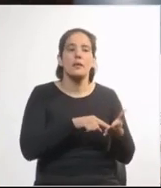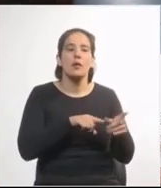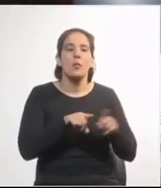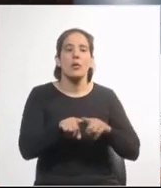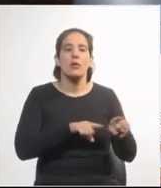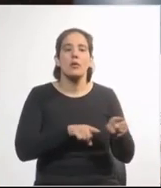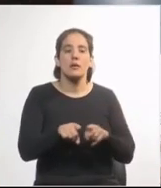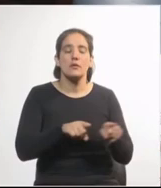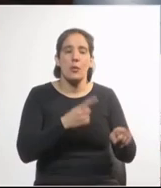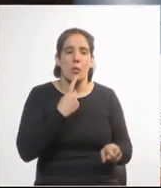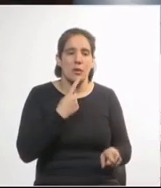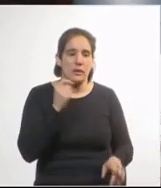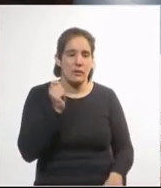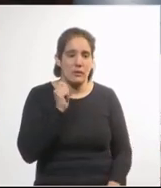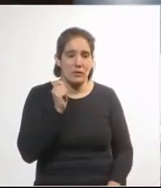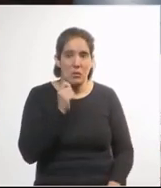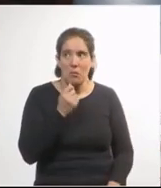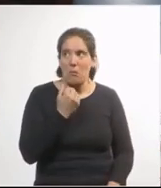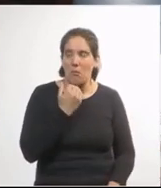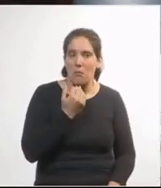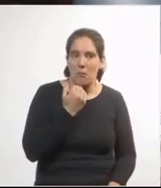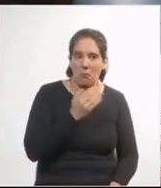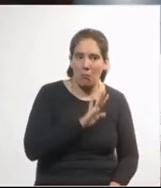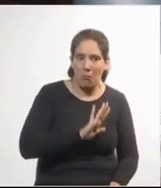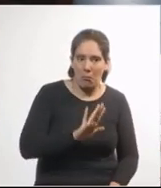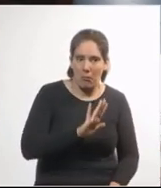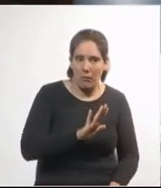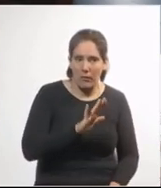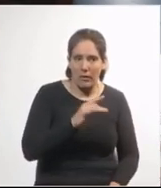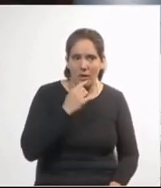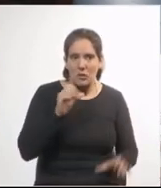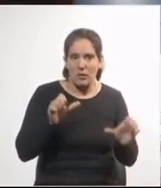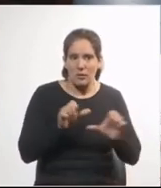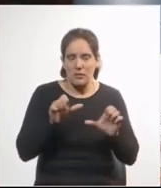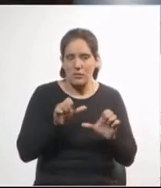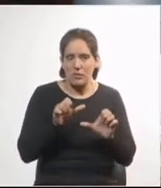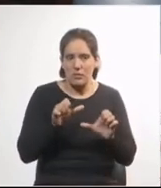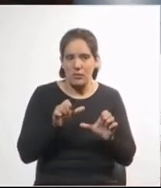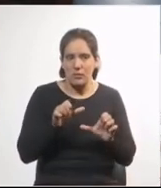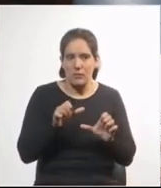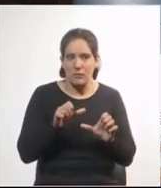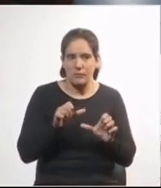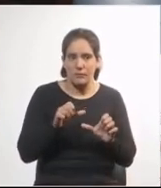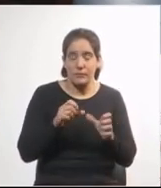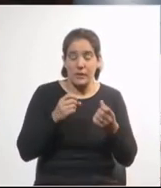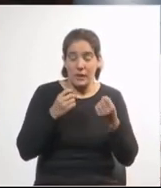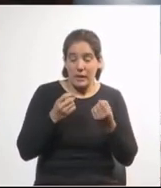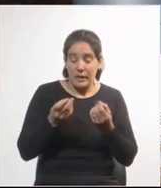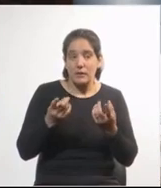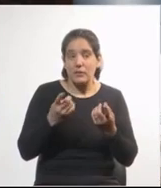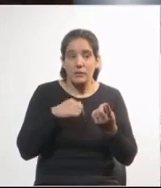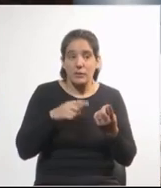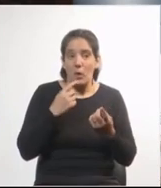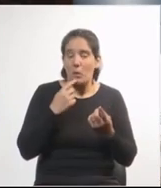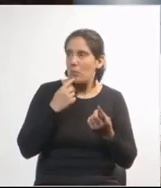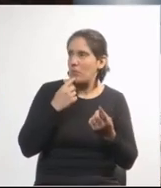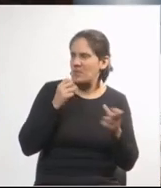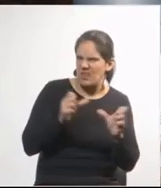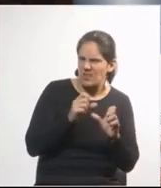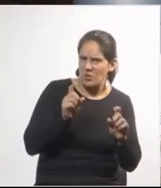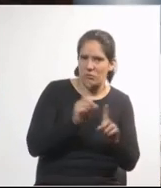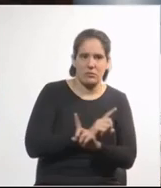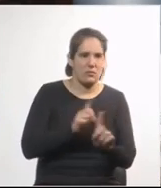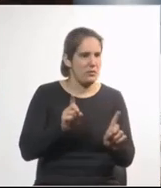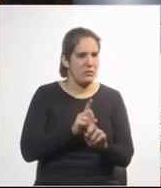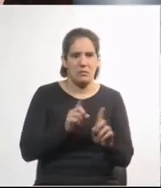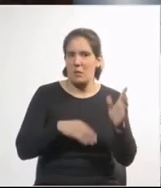de las políticas sociales estuvo ausente en el contralor de la ejecución del gasto, el que en buena medida no se concretó.